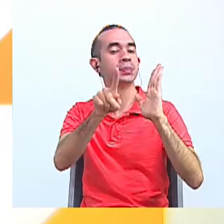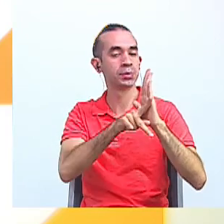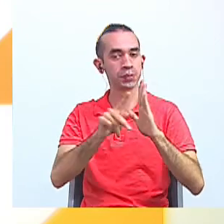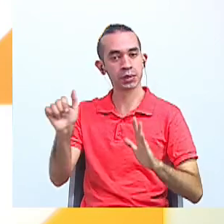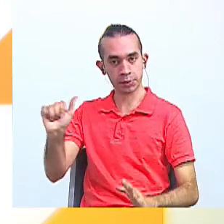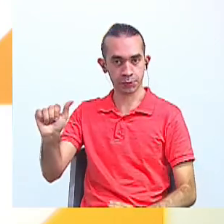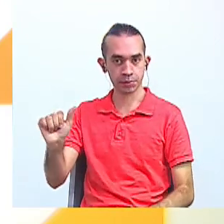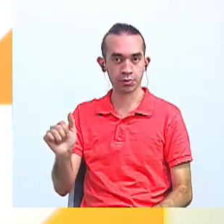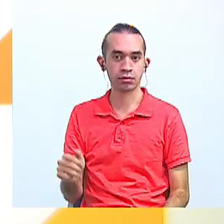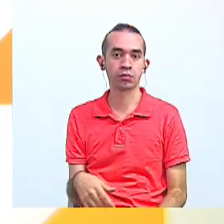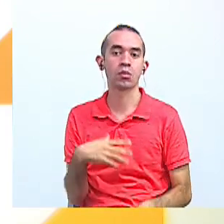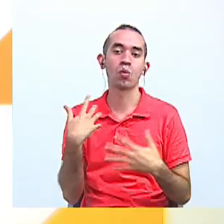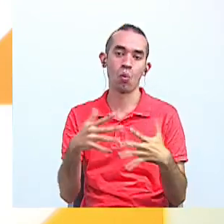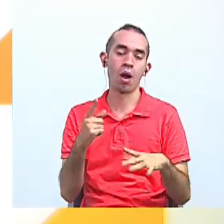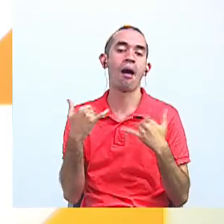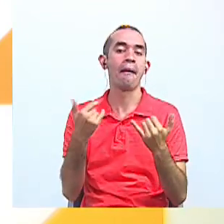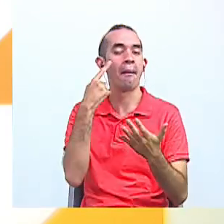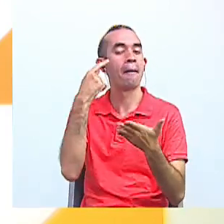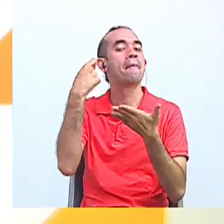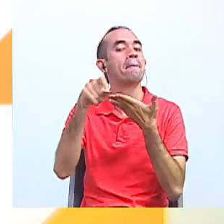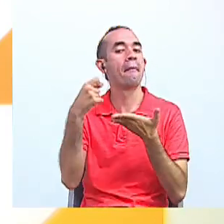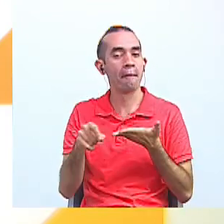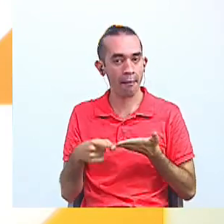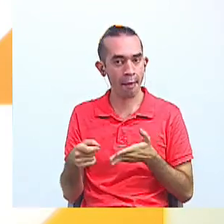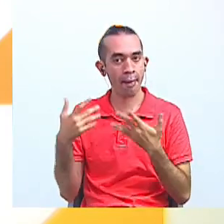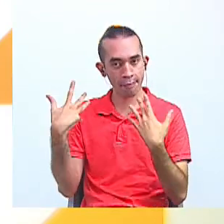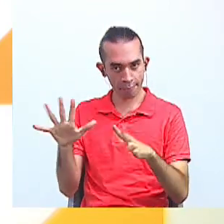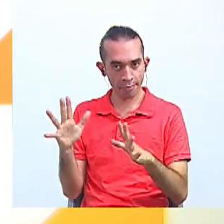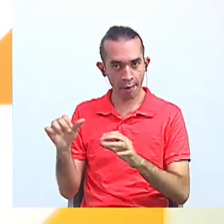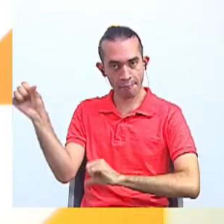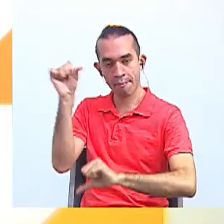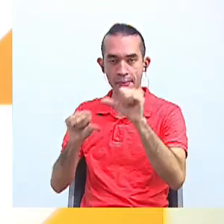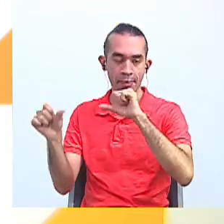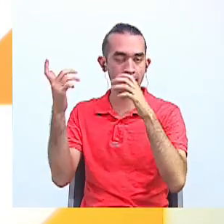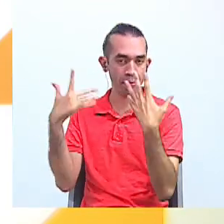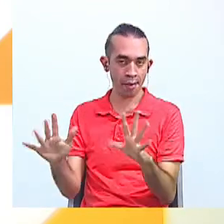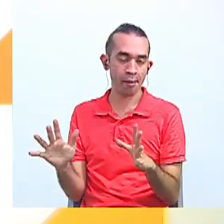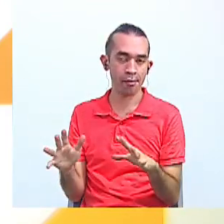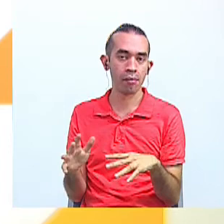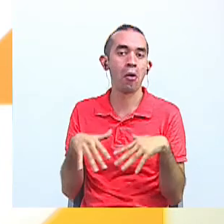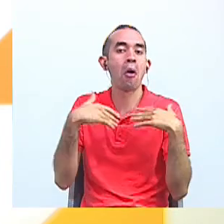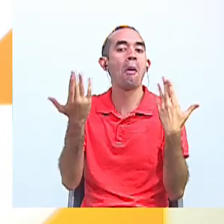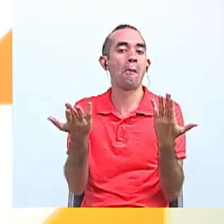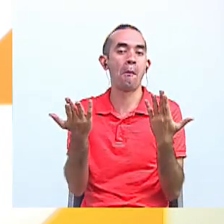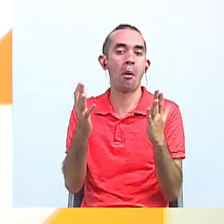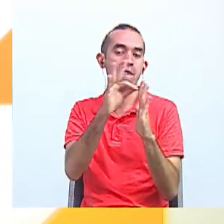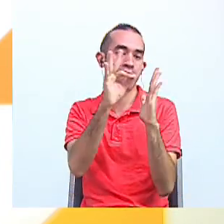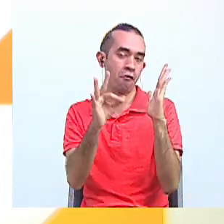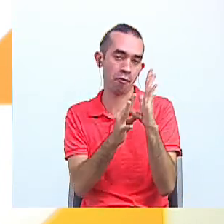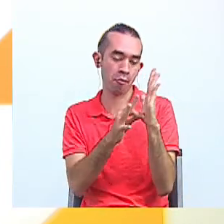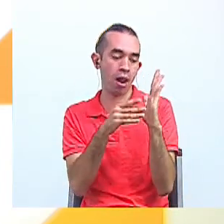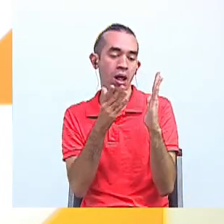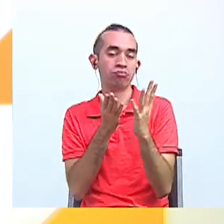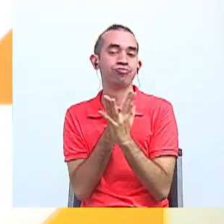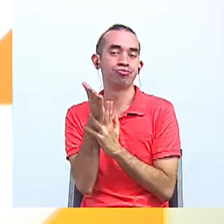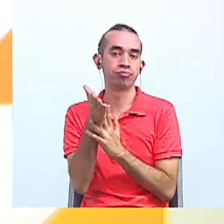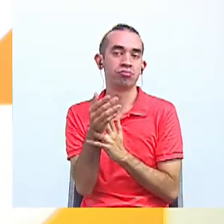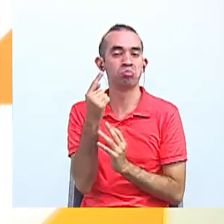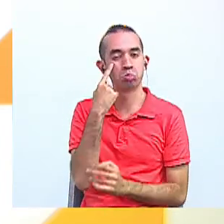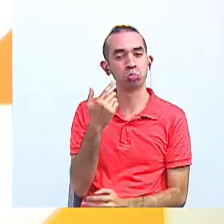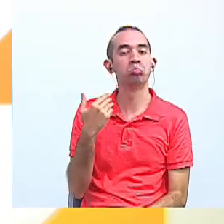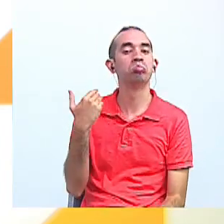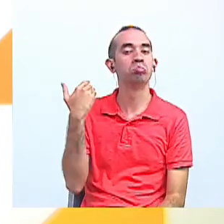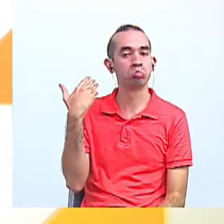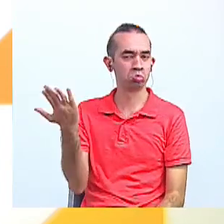Arquímedes, vamos a comprobar lo que se hizo en esa parte experimental, pero por medio de esa formulita. Así que veamos